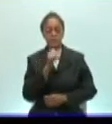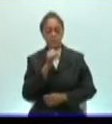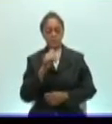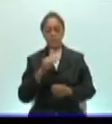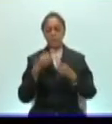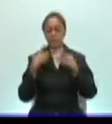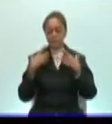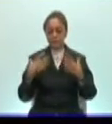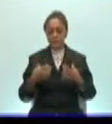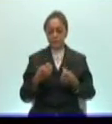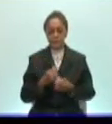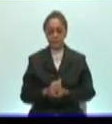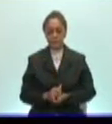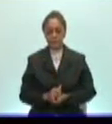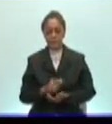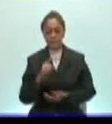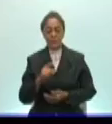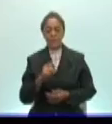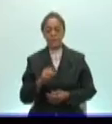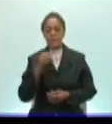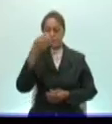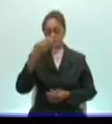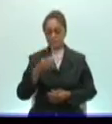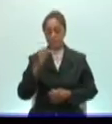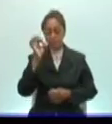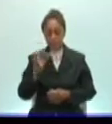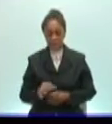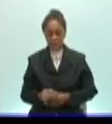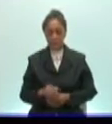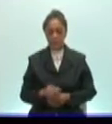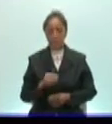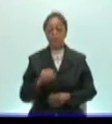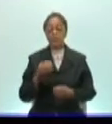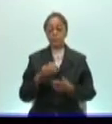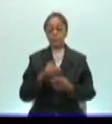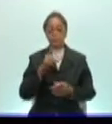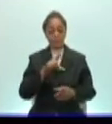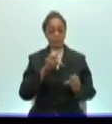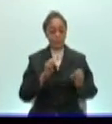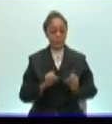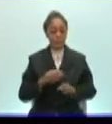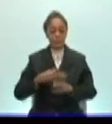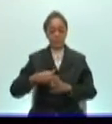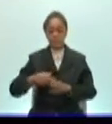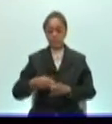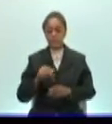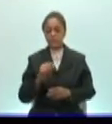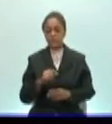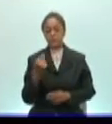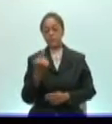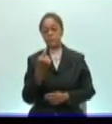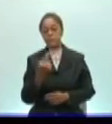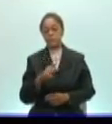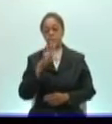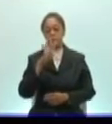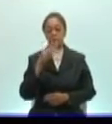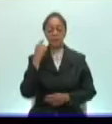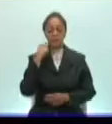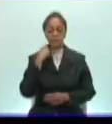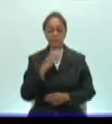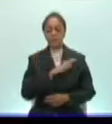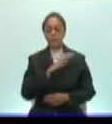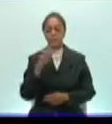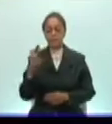gran particularidad porque es un video de imágenes reales, o sea, tomado en aquel momento histórico en estos primeros 4 años de la